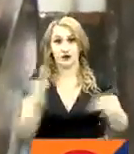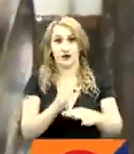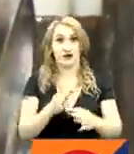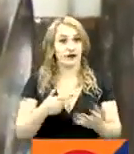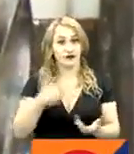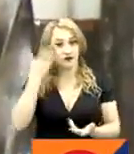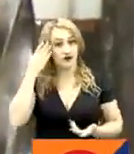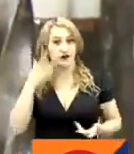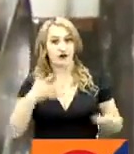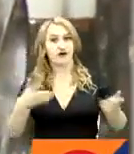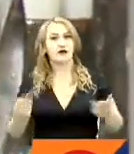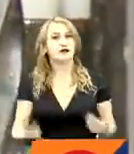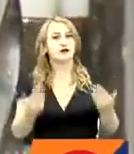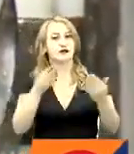está beneficiando en un pacífico en crisis